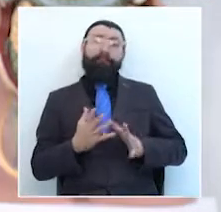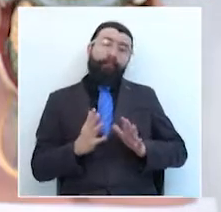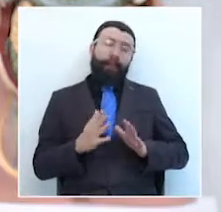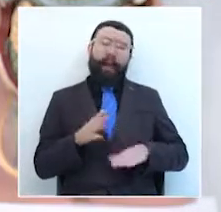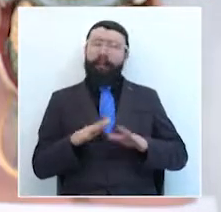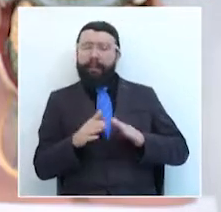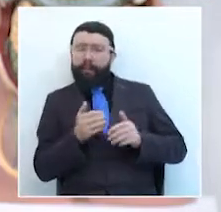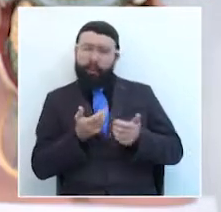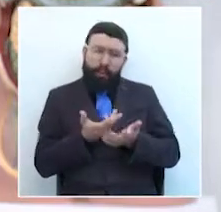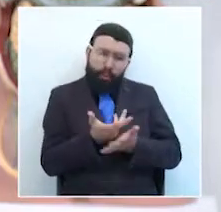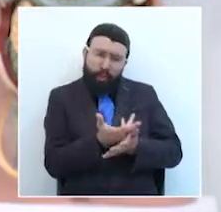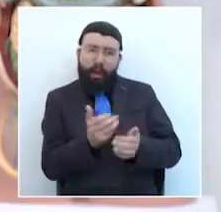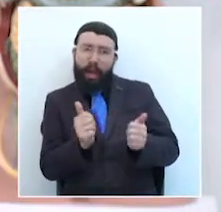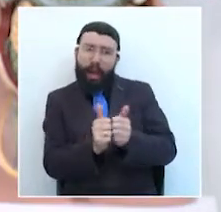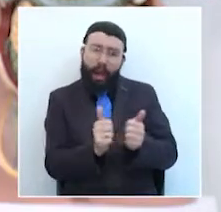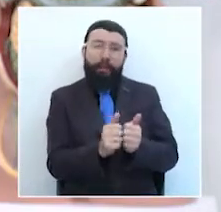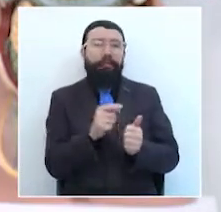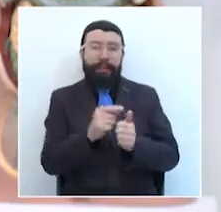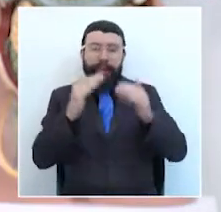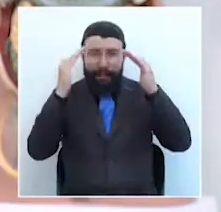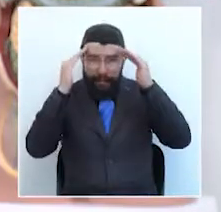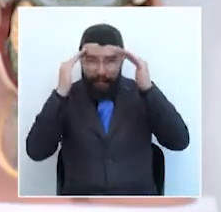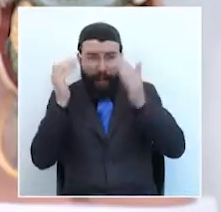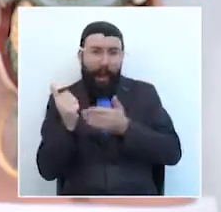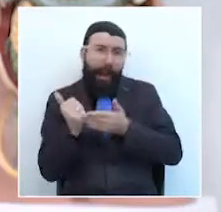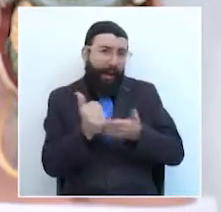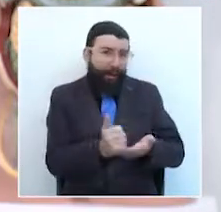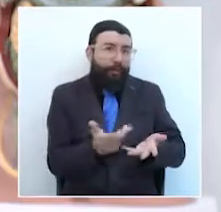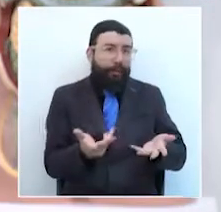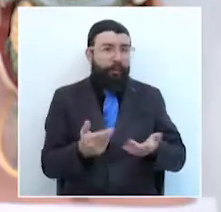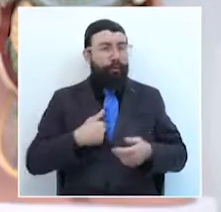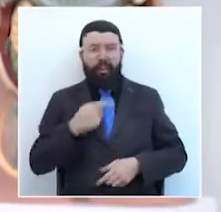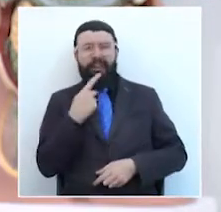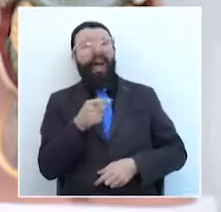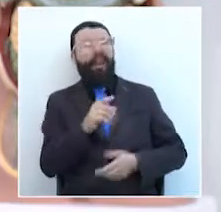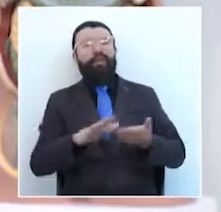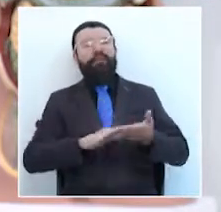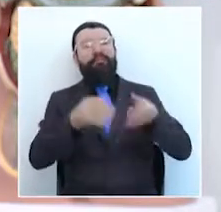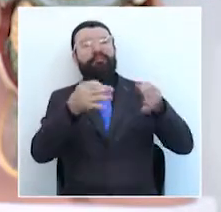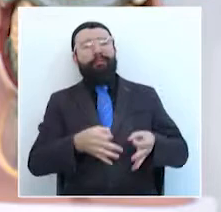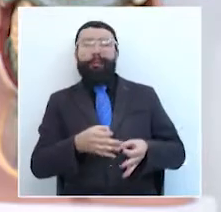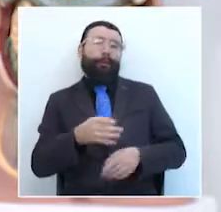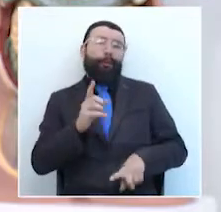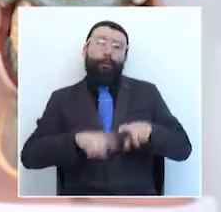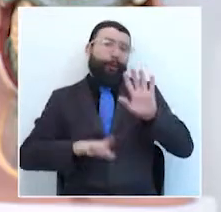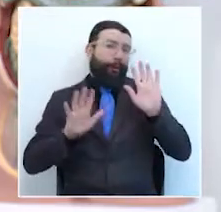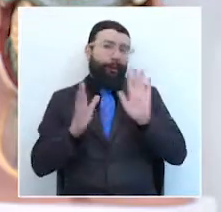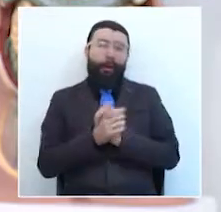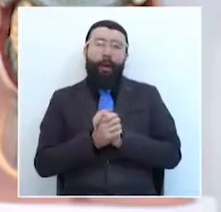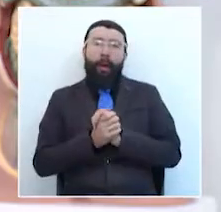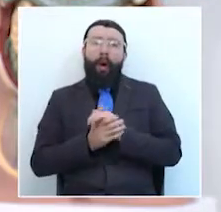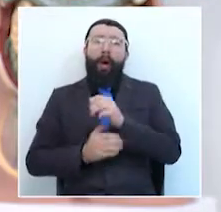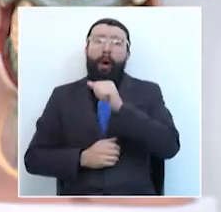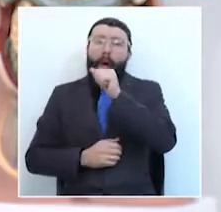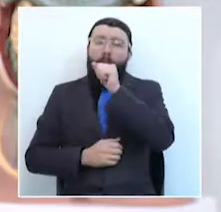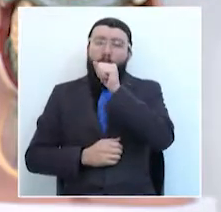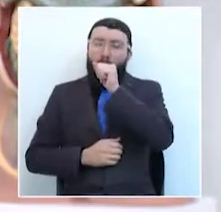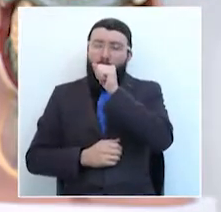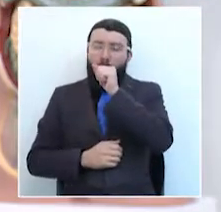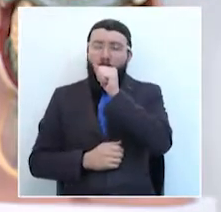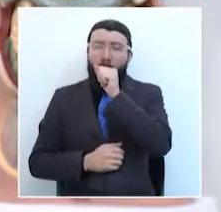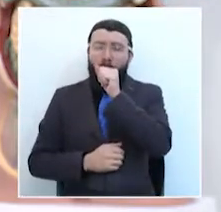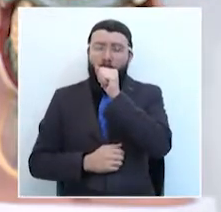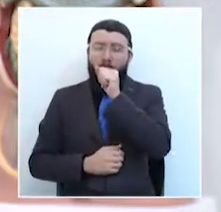veces se recomendarle el acompañamiento psiquiátrico entonces yo decirles acá las soluciones están nosotros en work funes